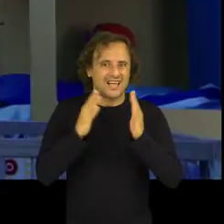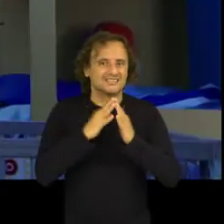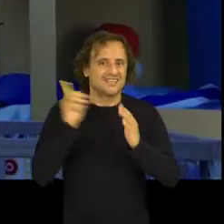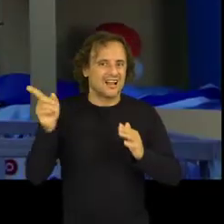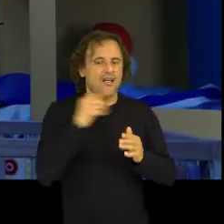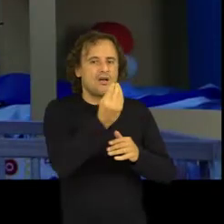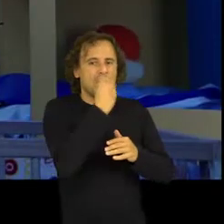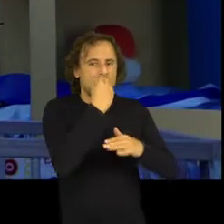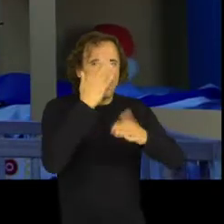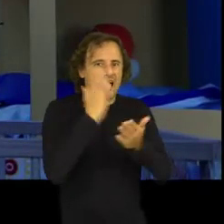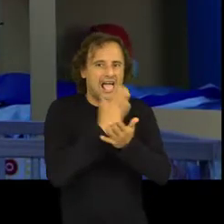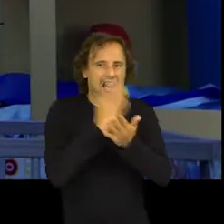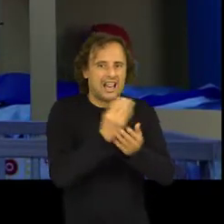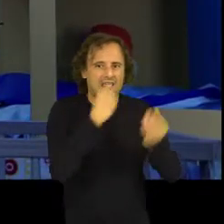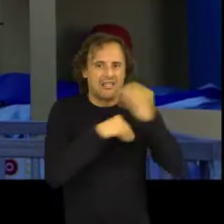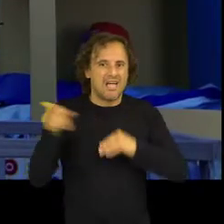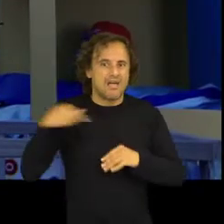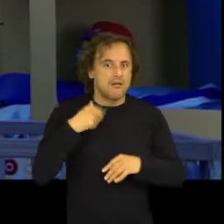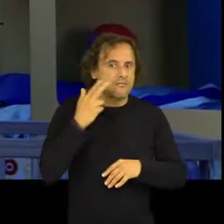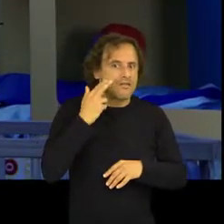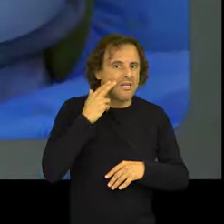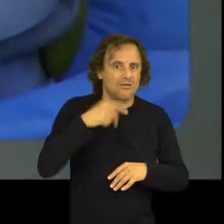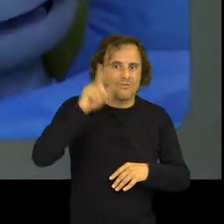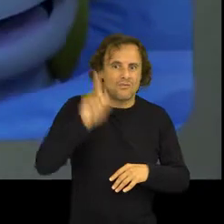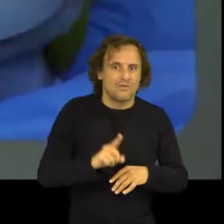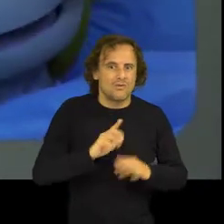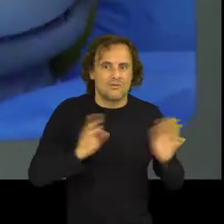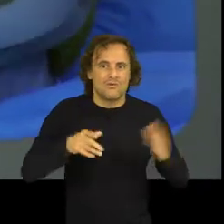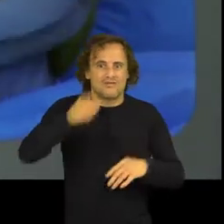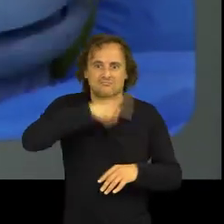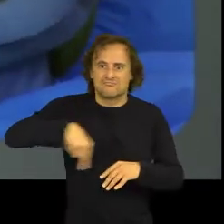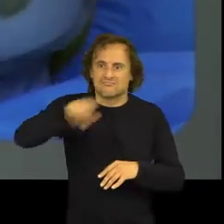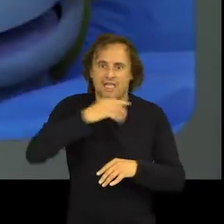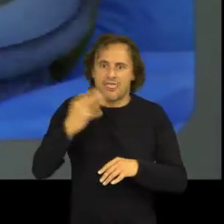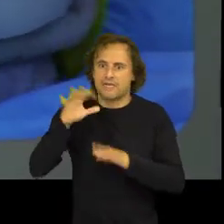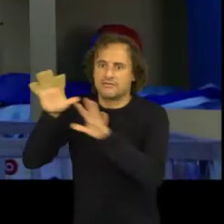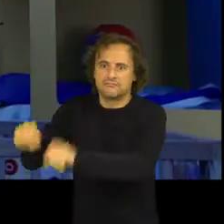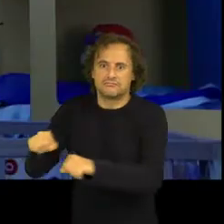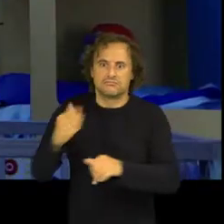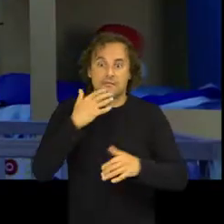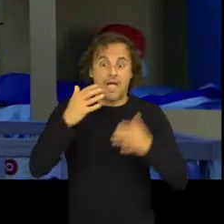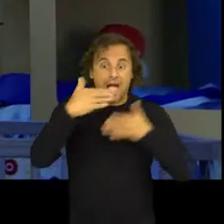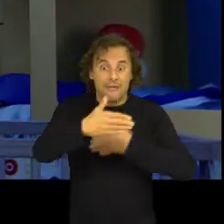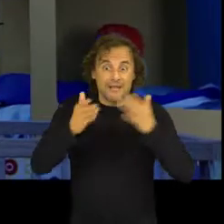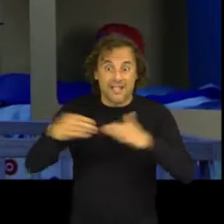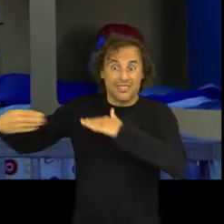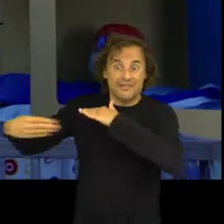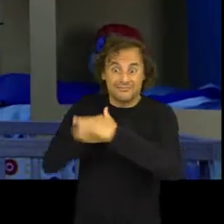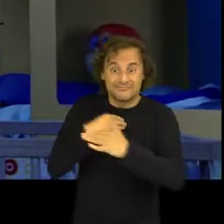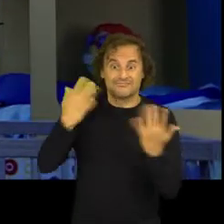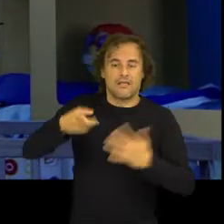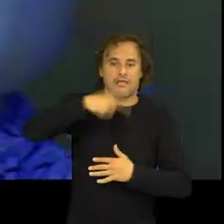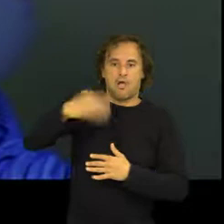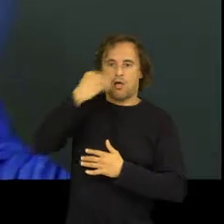o dinosauro carnívoro máis terrorífico. Pois temos que cazalo. Se entra no cuarto, pápanos